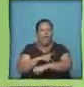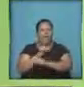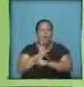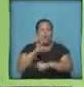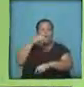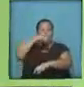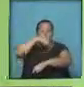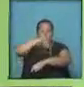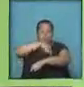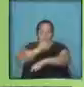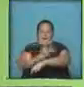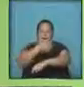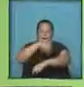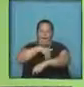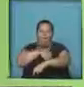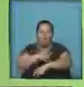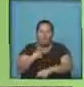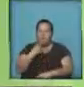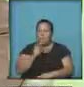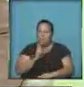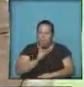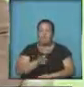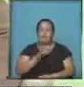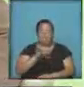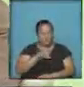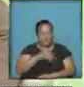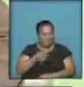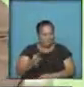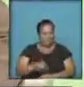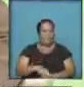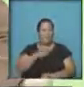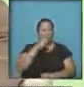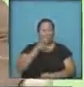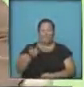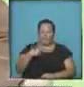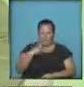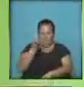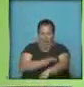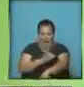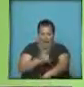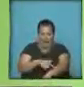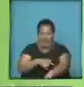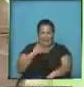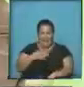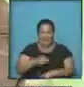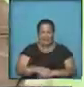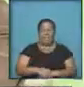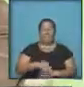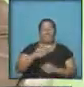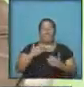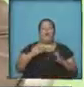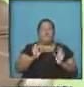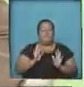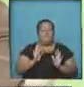se había seguido quemando internamente, sí. Y yo no lo había notado. Sí, es así. Lo que conviene hacer, tengo la cicatriz acá, bueno, es una realidad. Lo que conviene hacer siempre